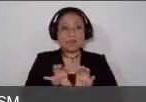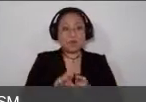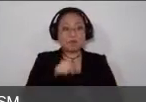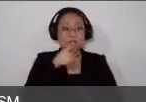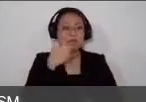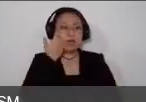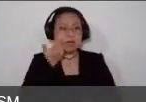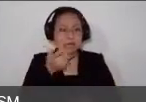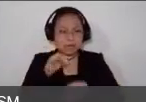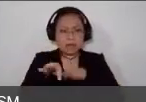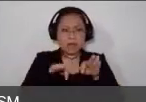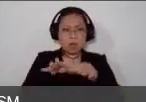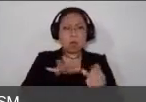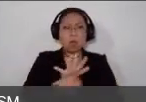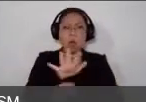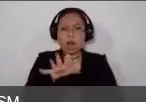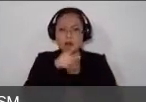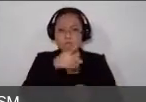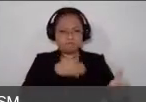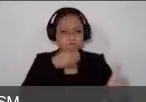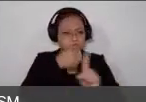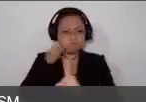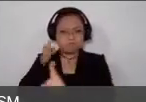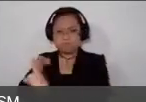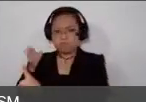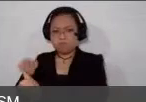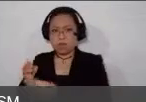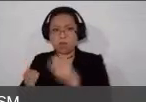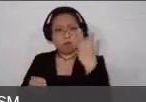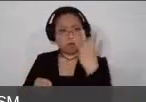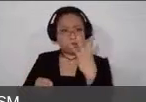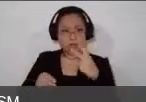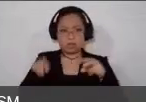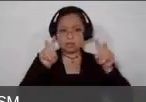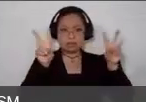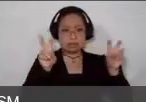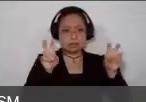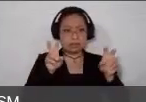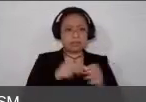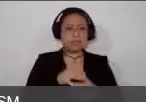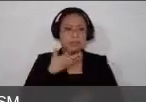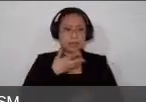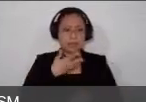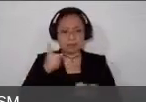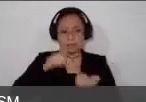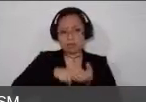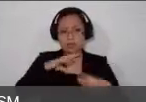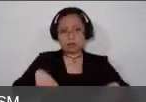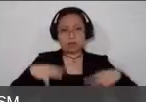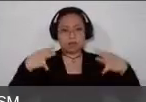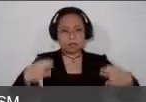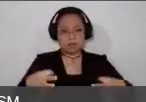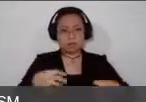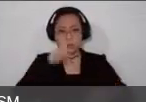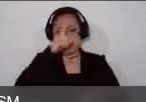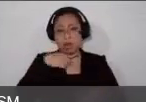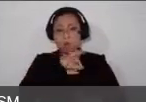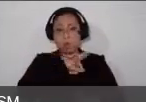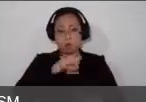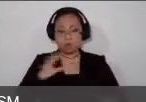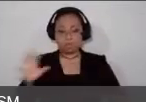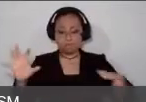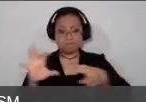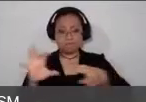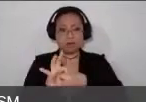trabajar cómo te podemos ayudar y tener esa red relacional que le ayude durante y después